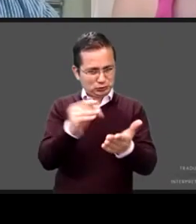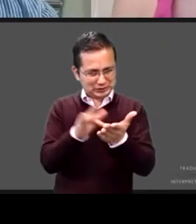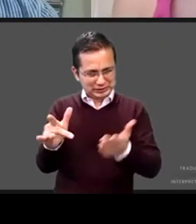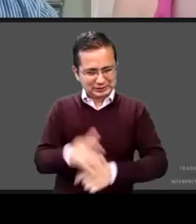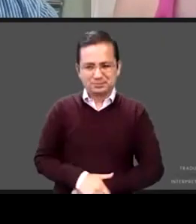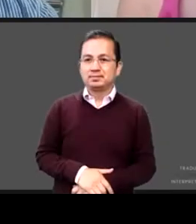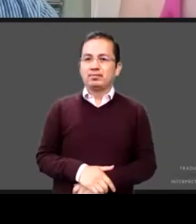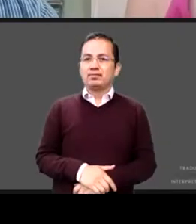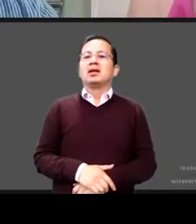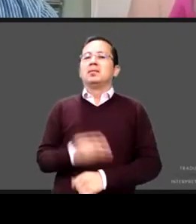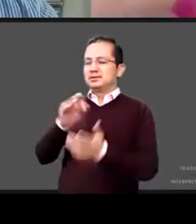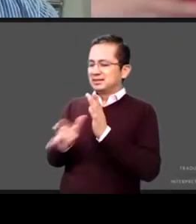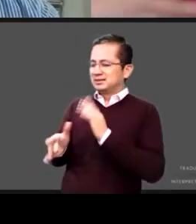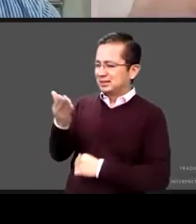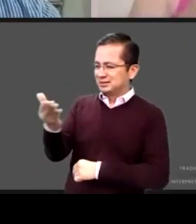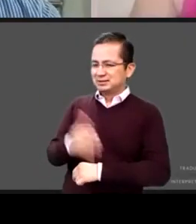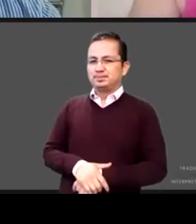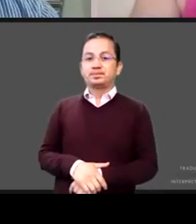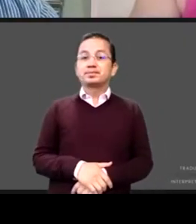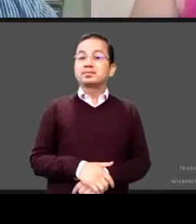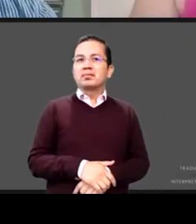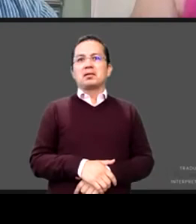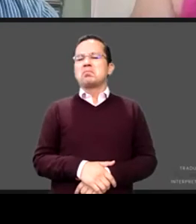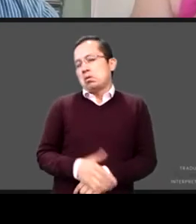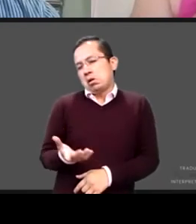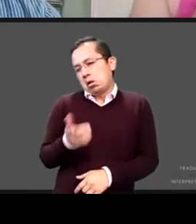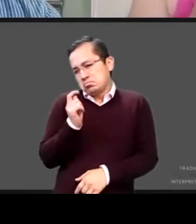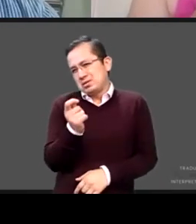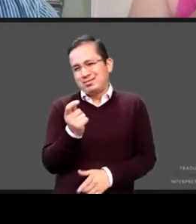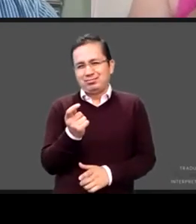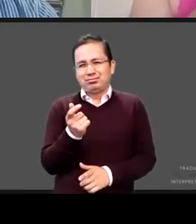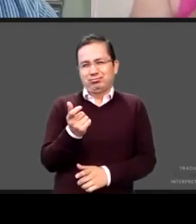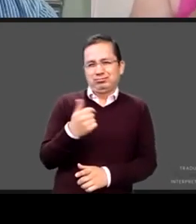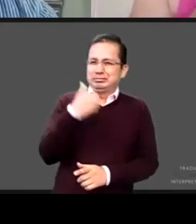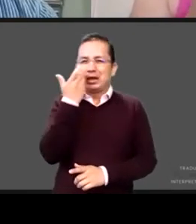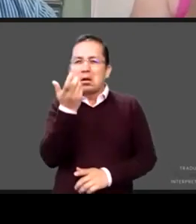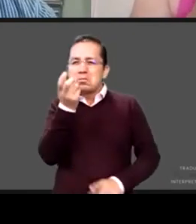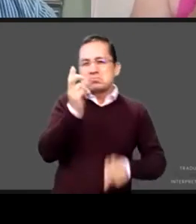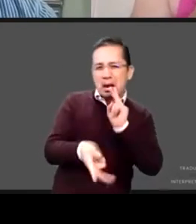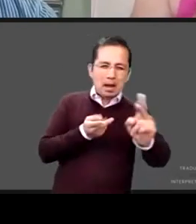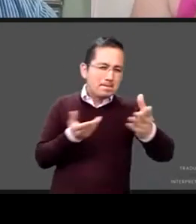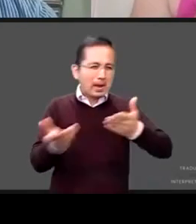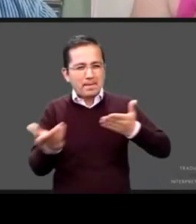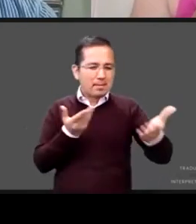Preciosa. En esta idea de conversar, ¿no? Ahorita que les